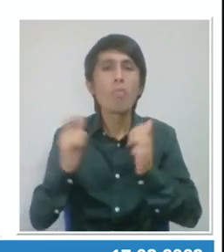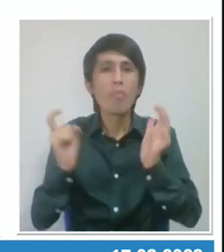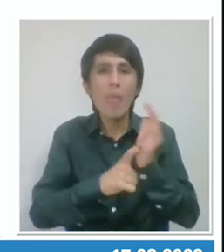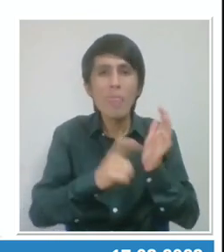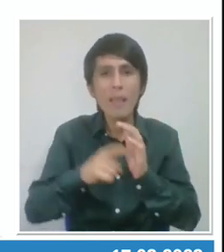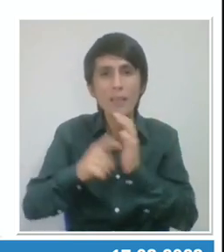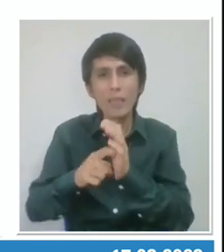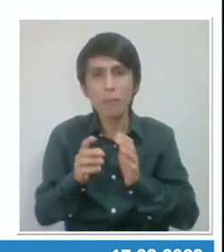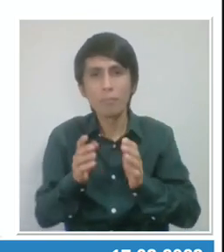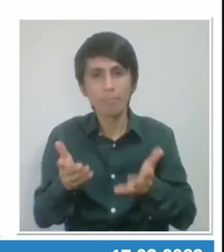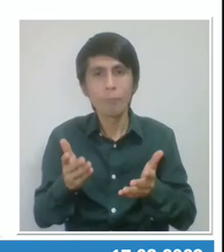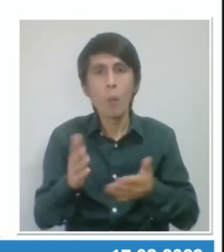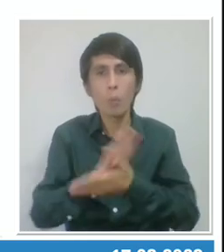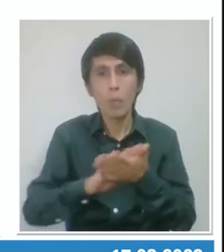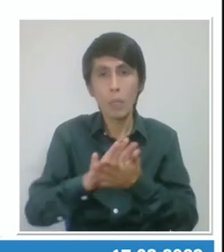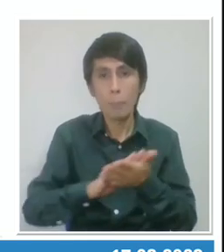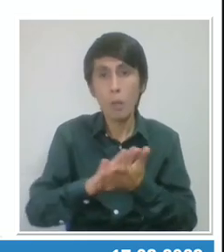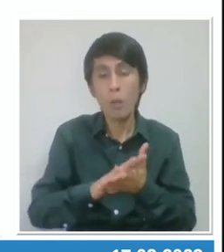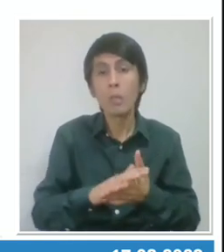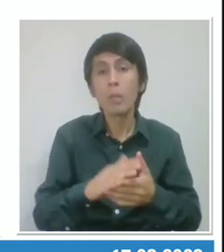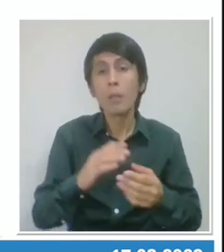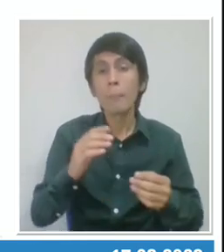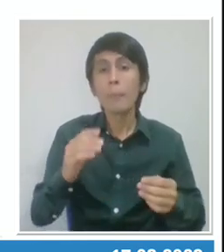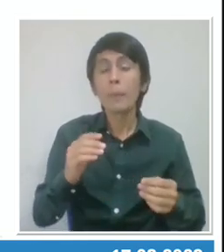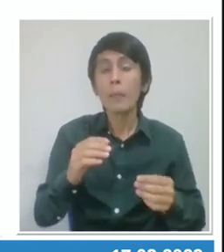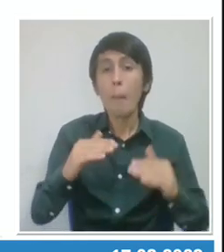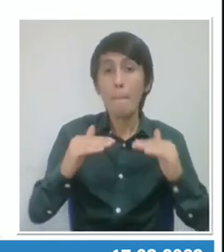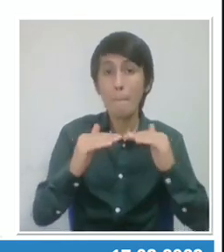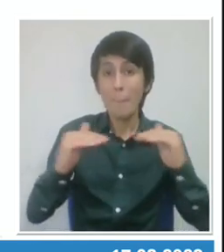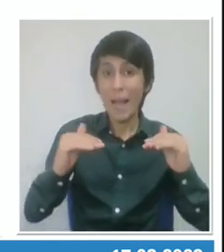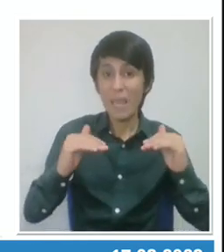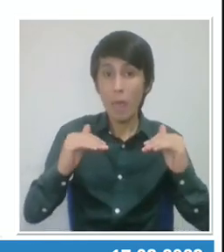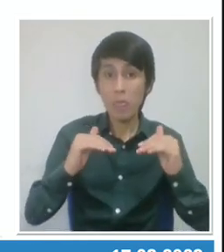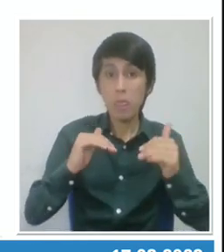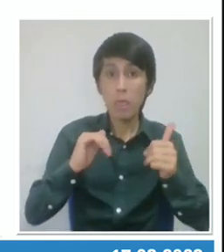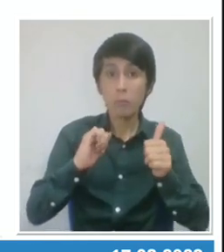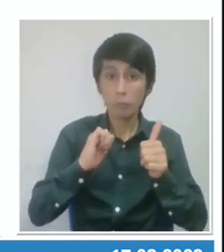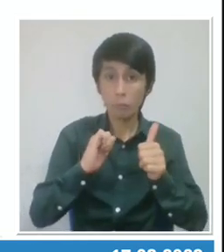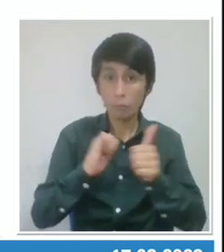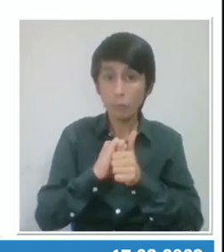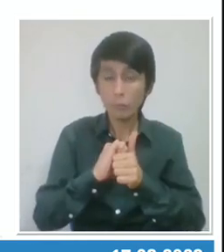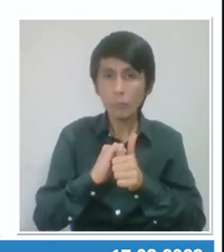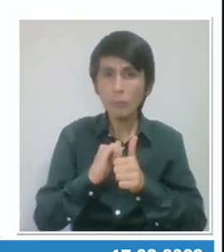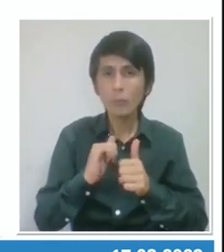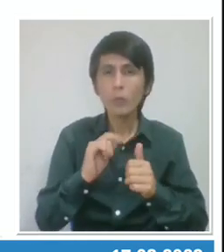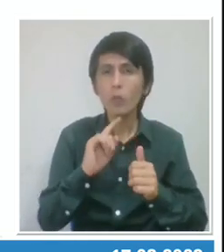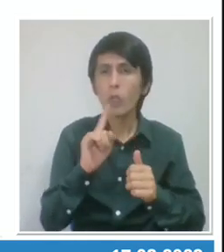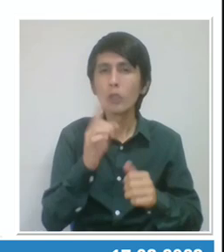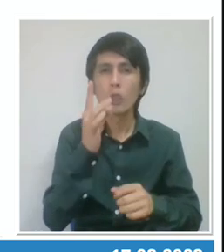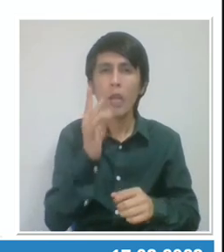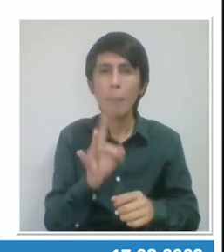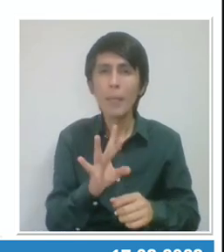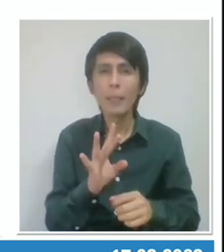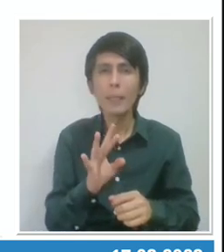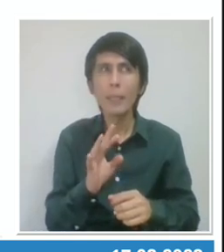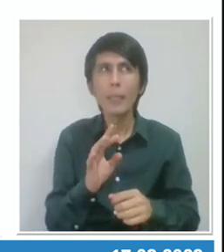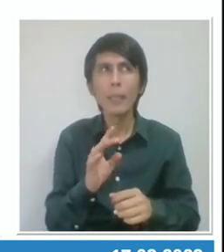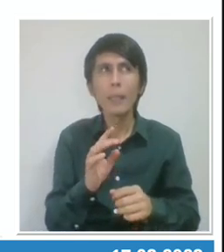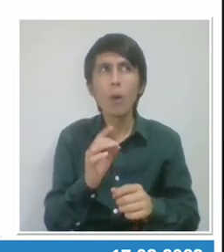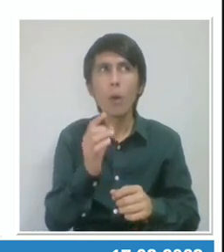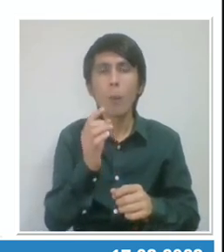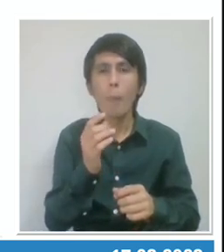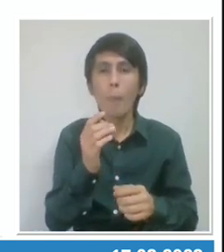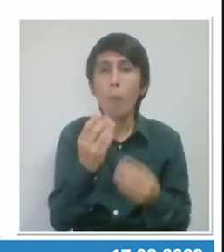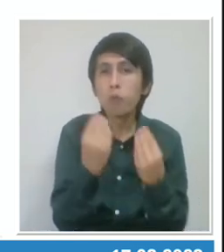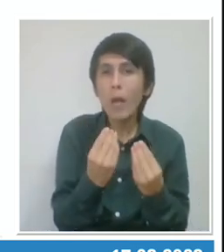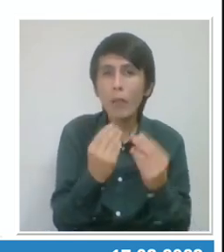se beneficiaría de una relación extremadamente concisa. Pero es verdad, y cierro con esto, es verdad